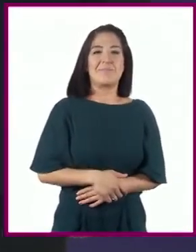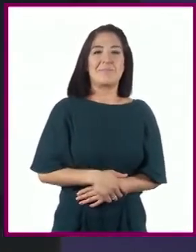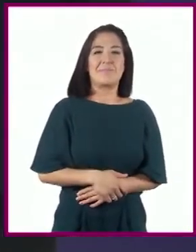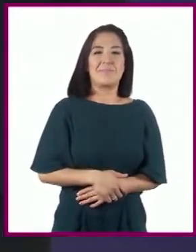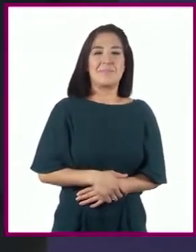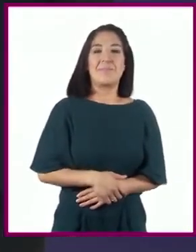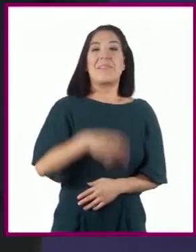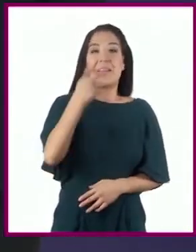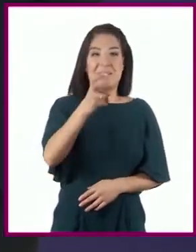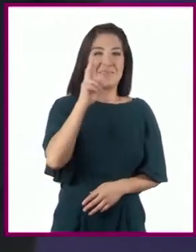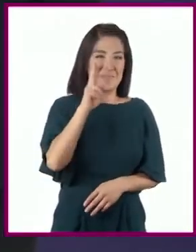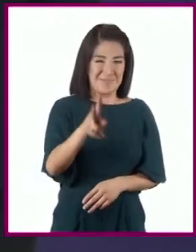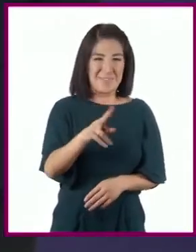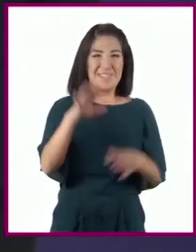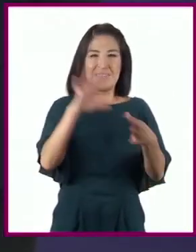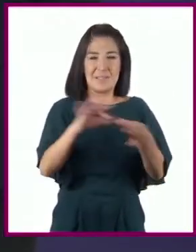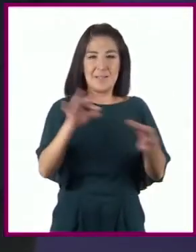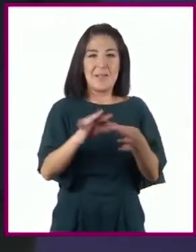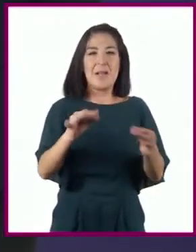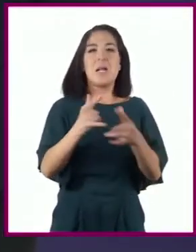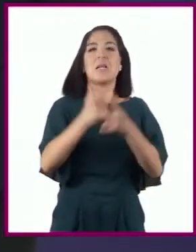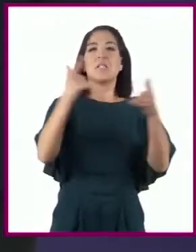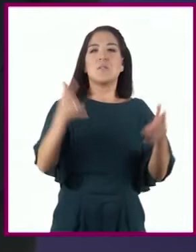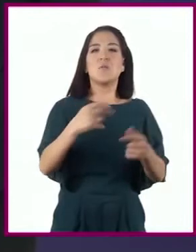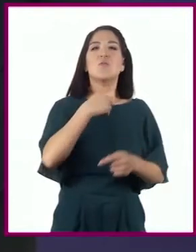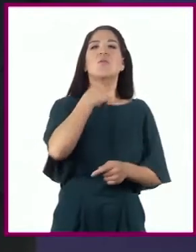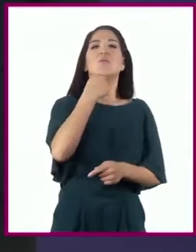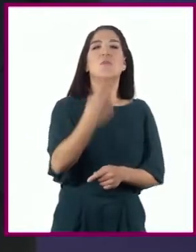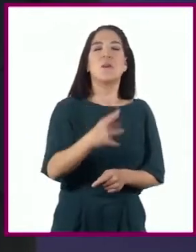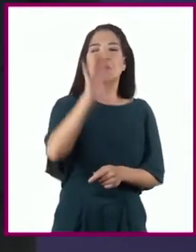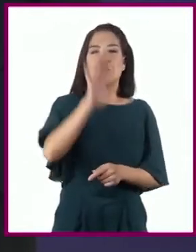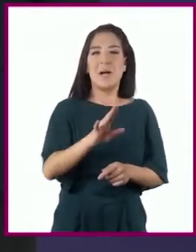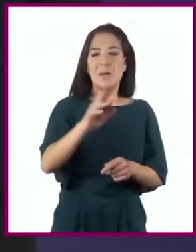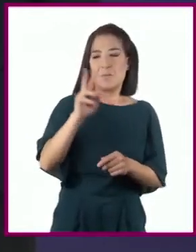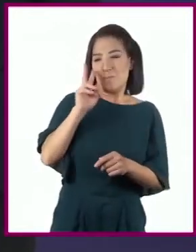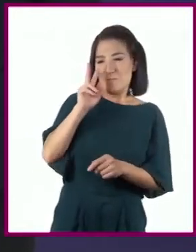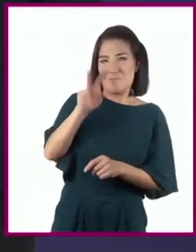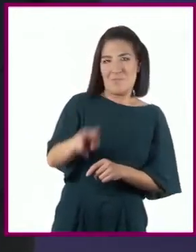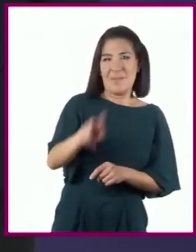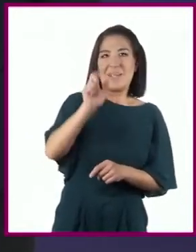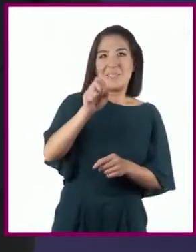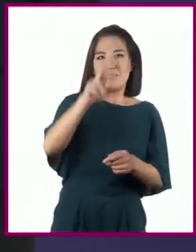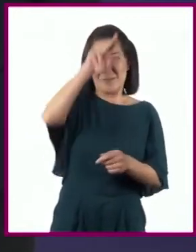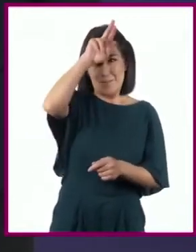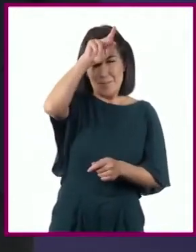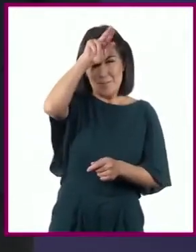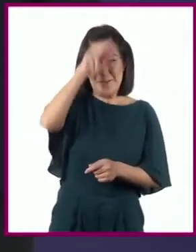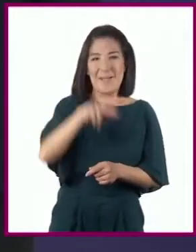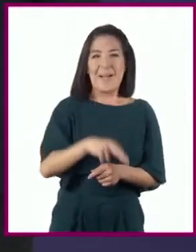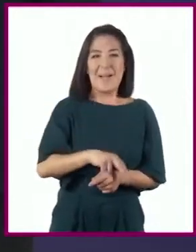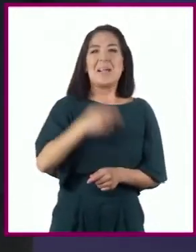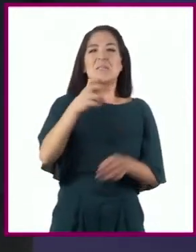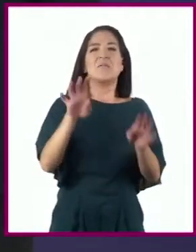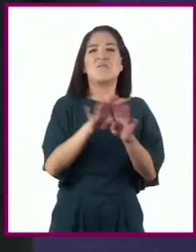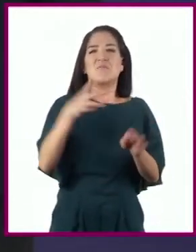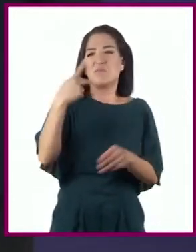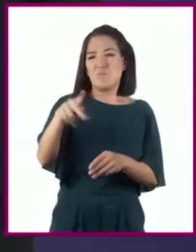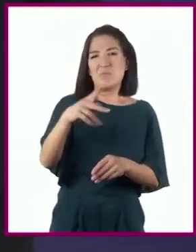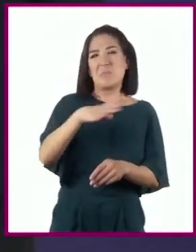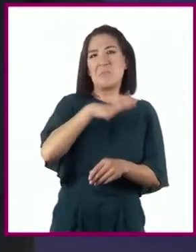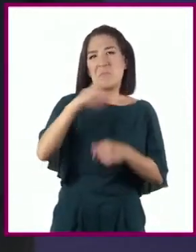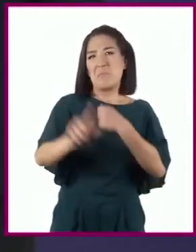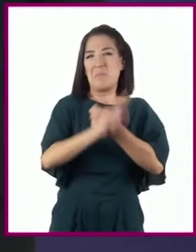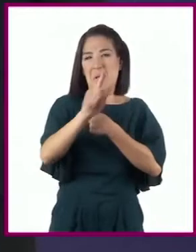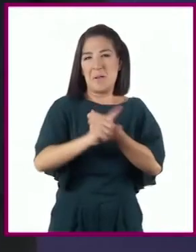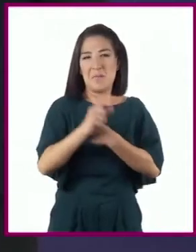Como escuchamos, la historia se cuenta desde una voz que observa a la hormiga, la cual se encuentra en una situación particular.